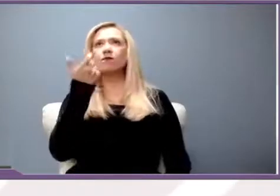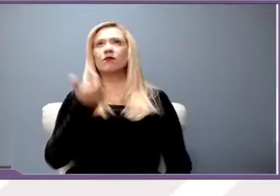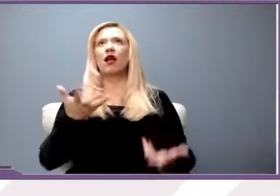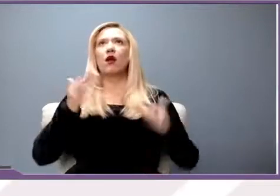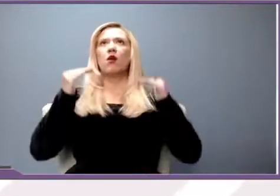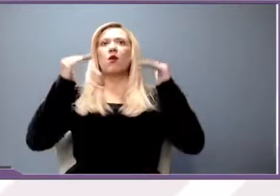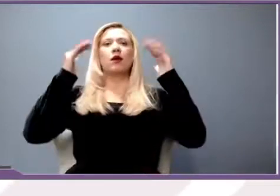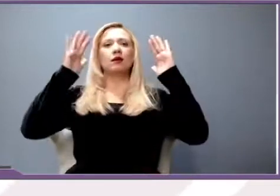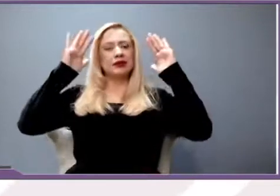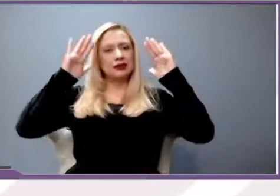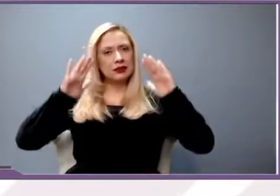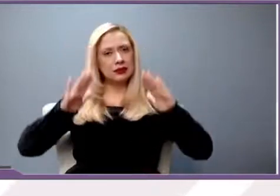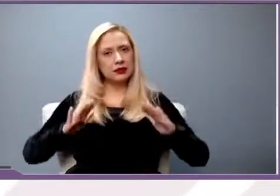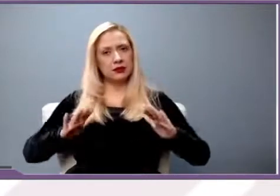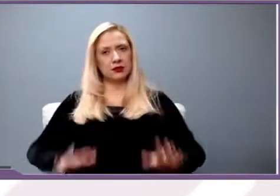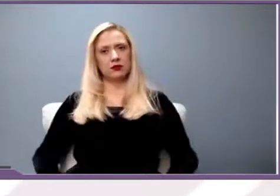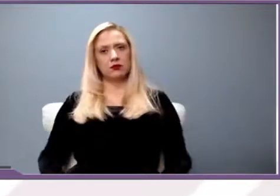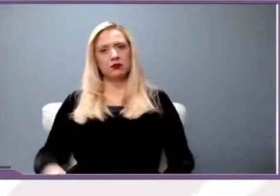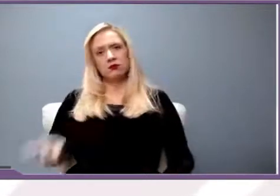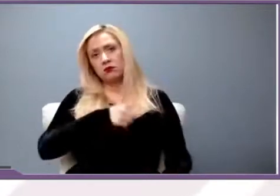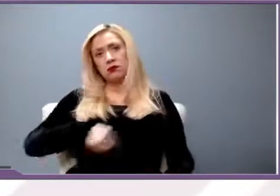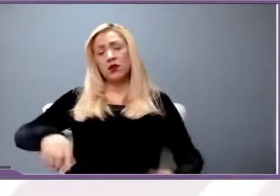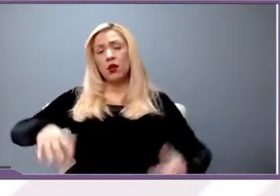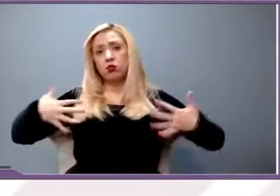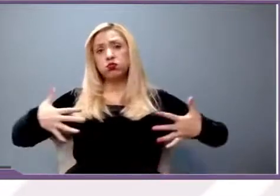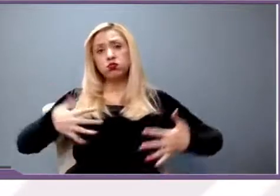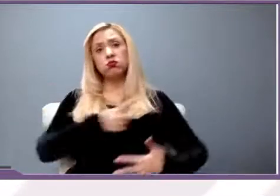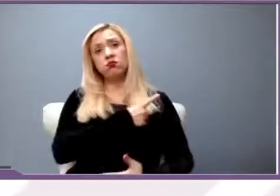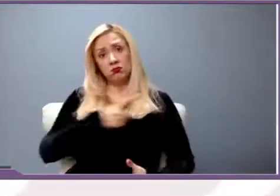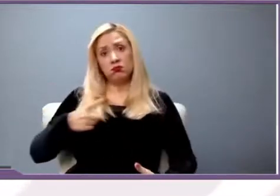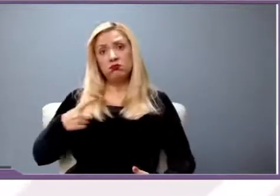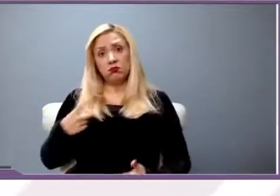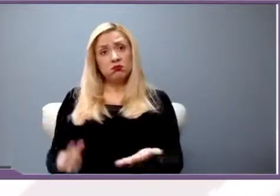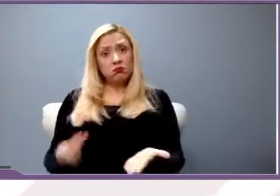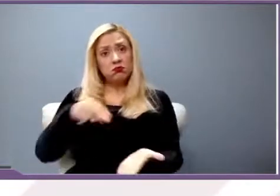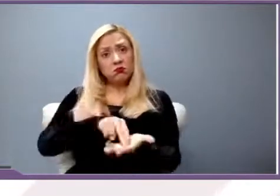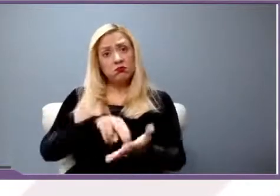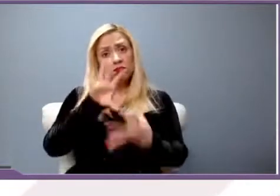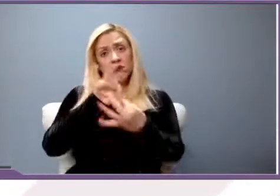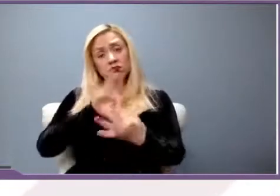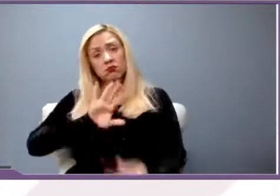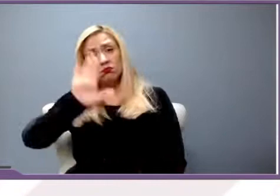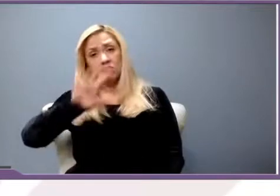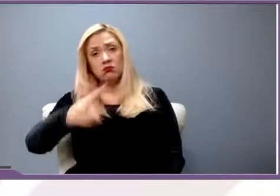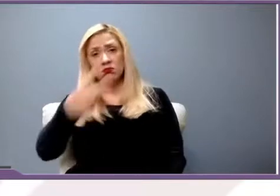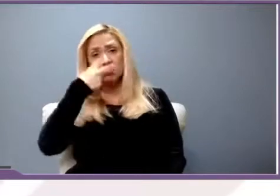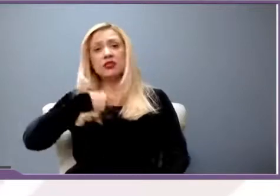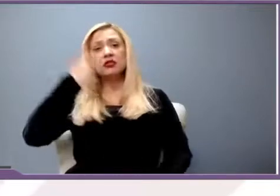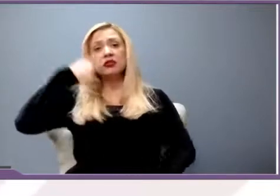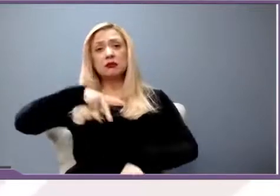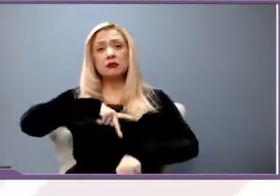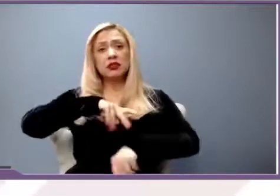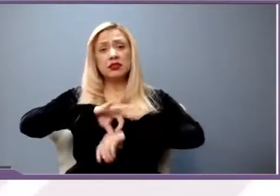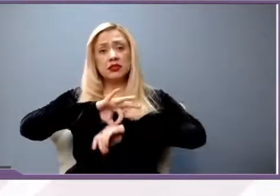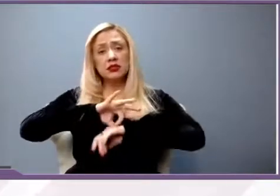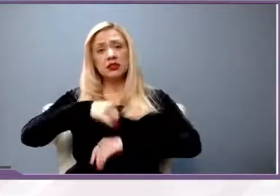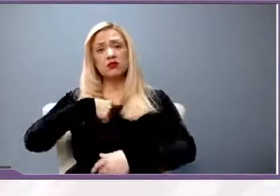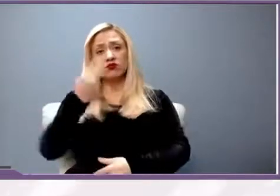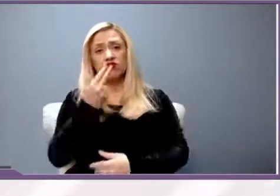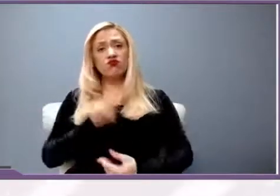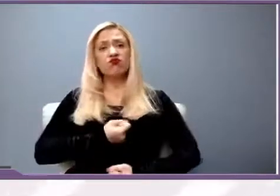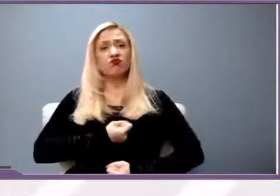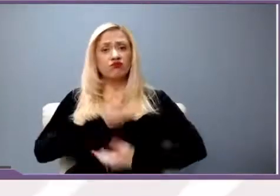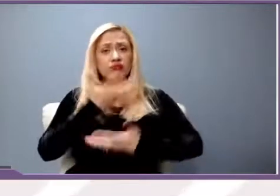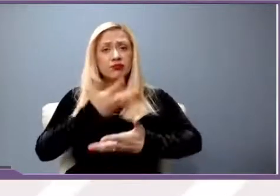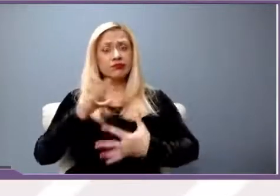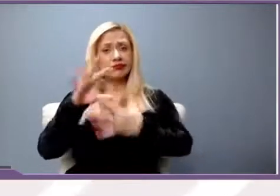Cooper, que las gordas debemos de tomar la voz, ¿sí? Tenemos que hablar de esto en todos los espacios posibles, tenemos que poner